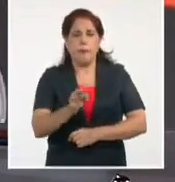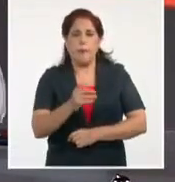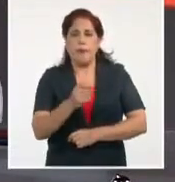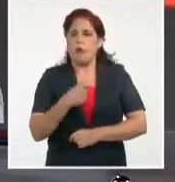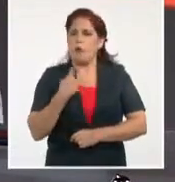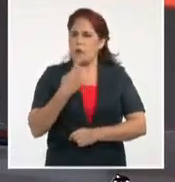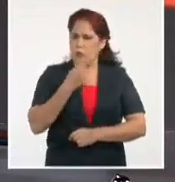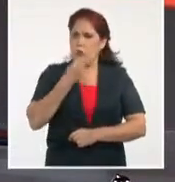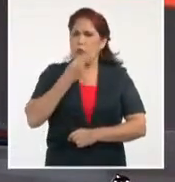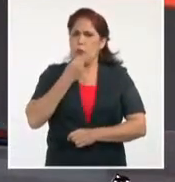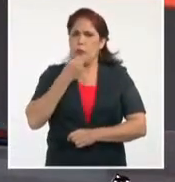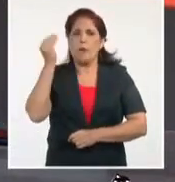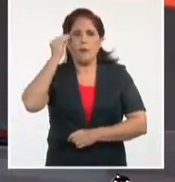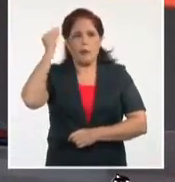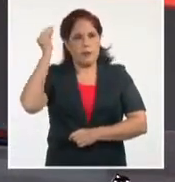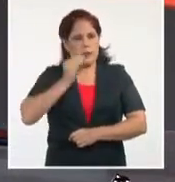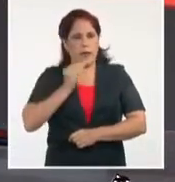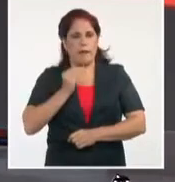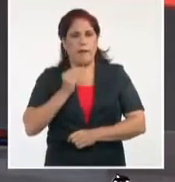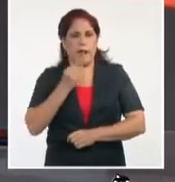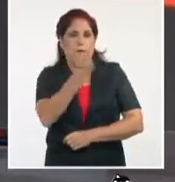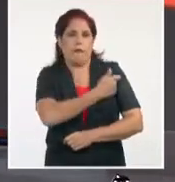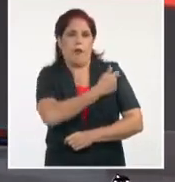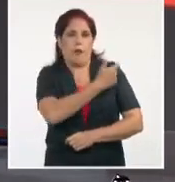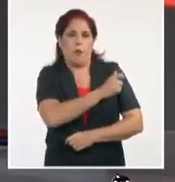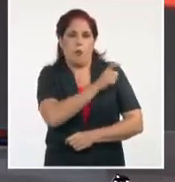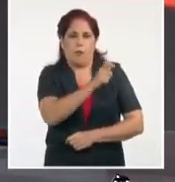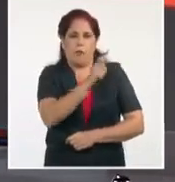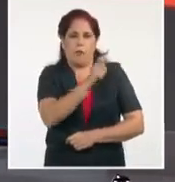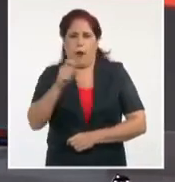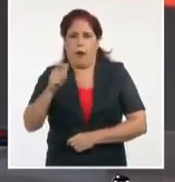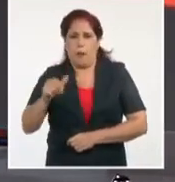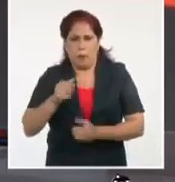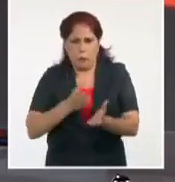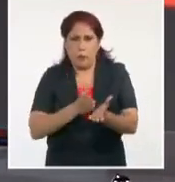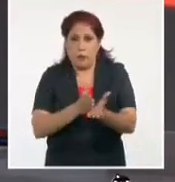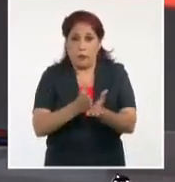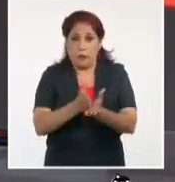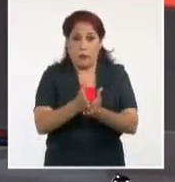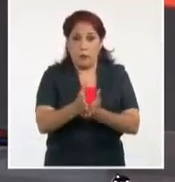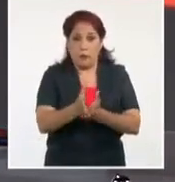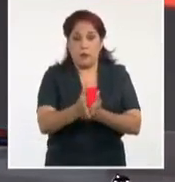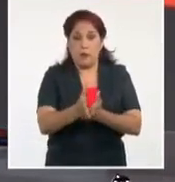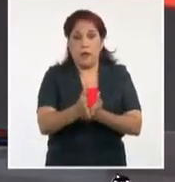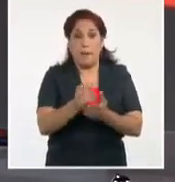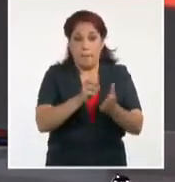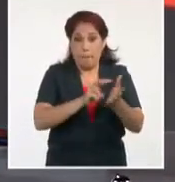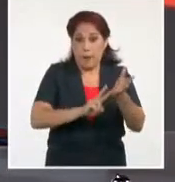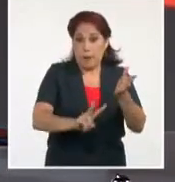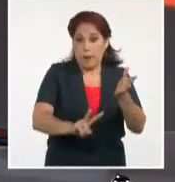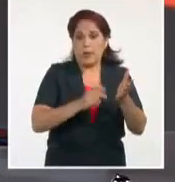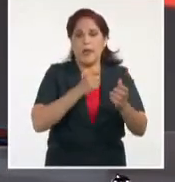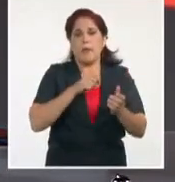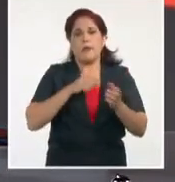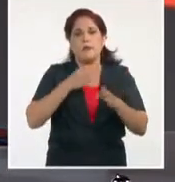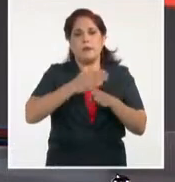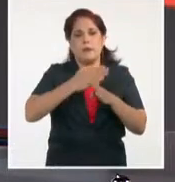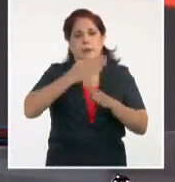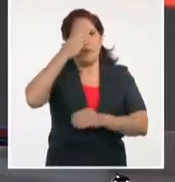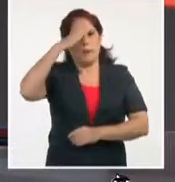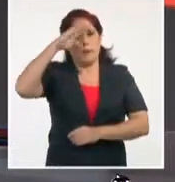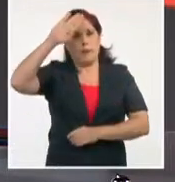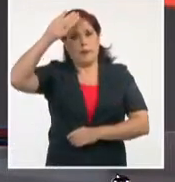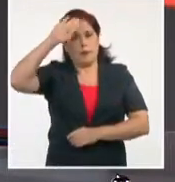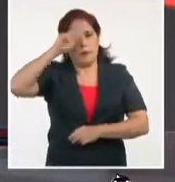poder administrarse los candidatos vacunales mediante la intervención sanitaria, hubo provincias como Santiago de Cuba,